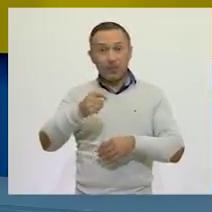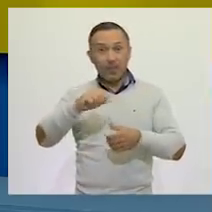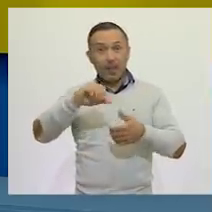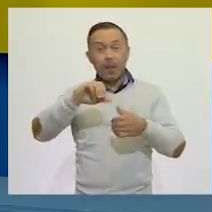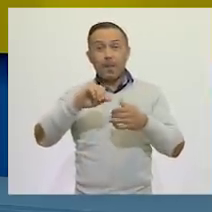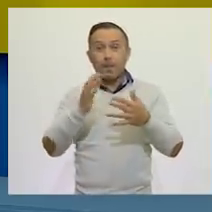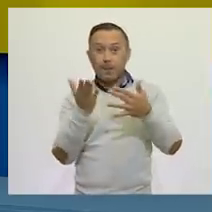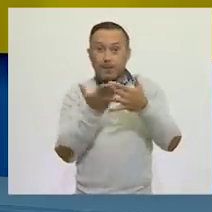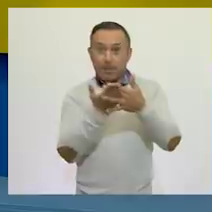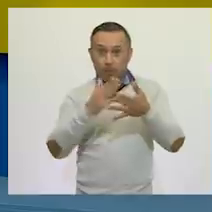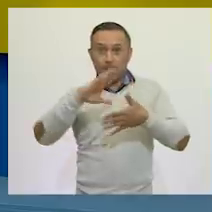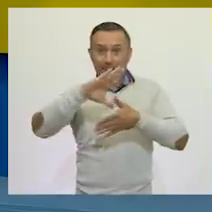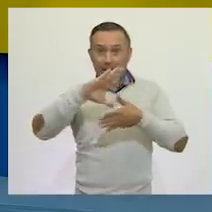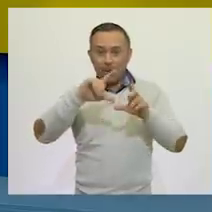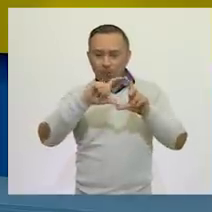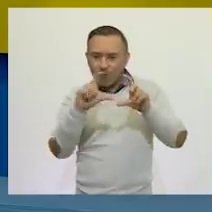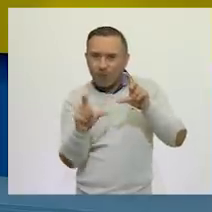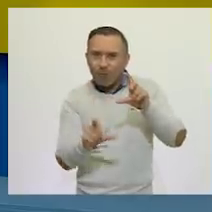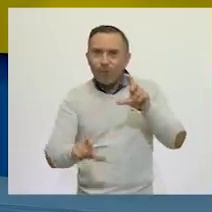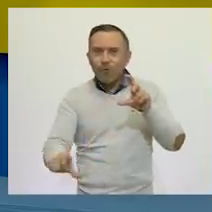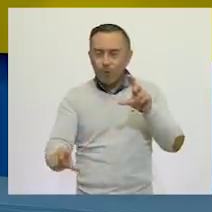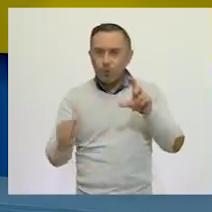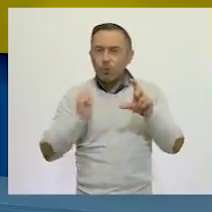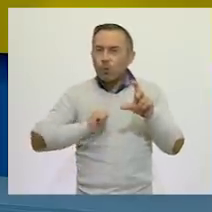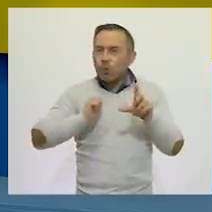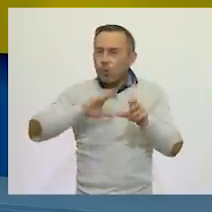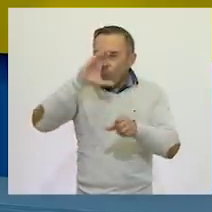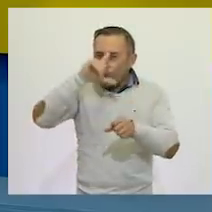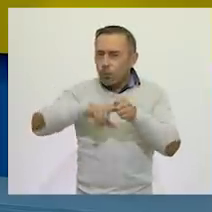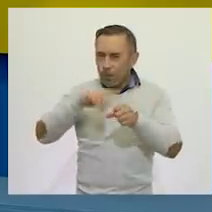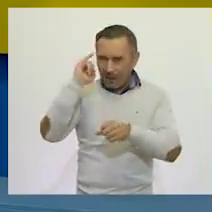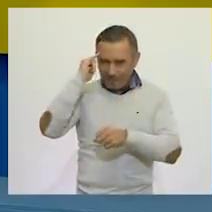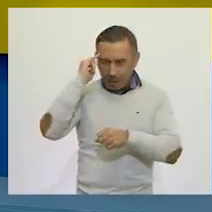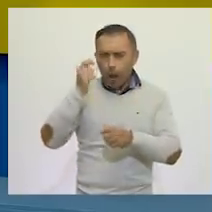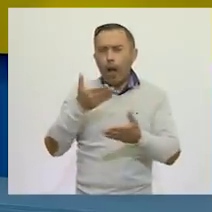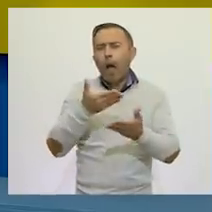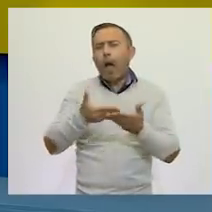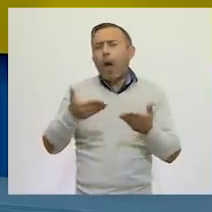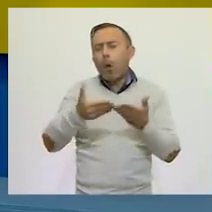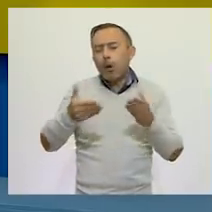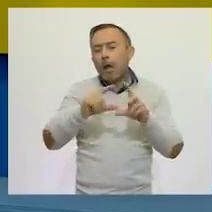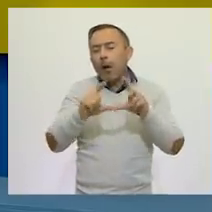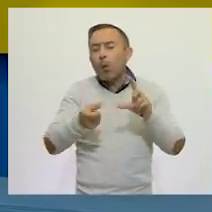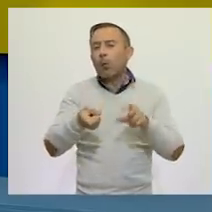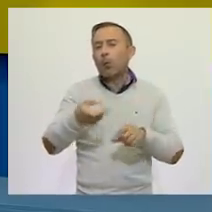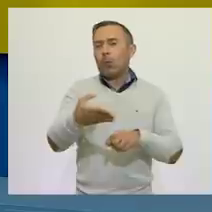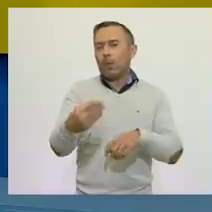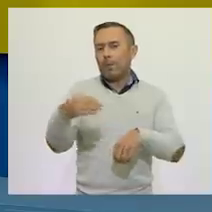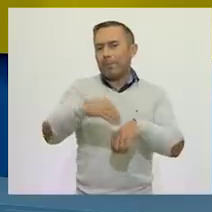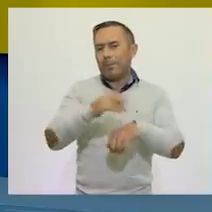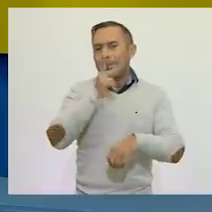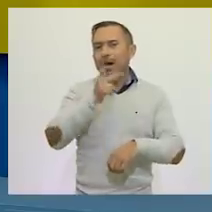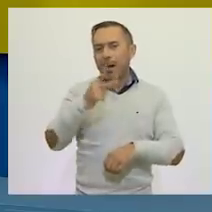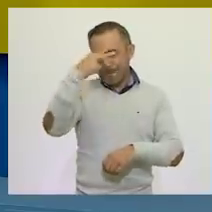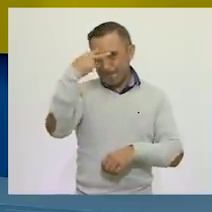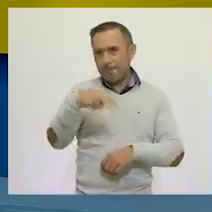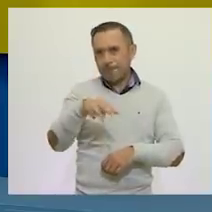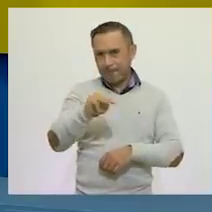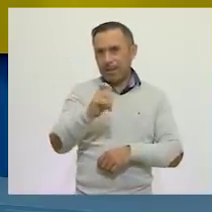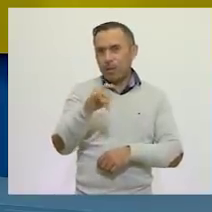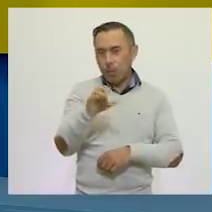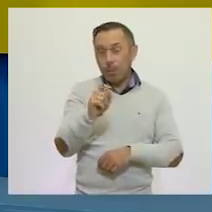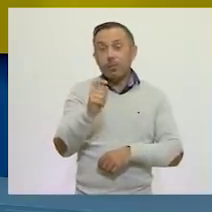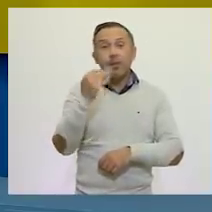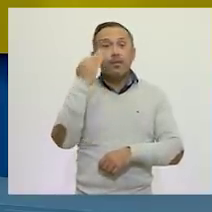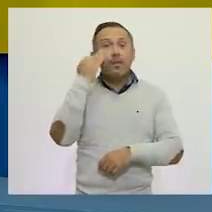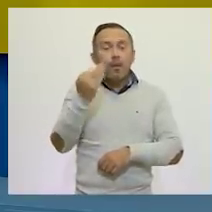mesoamericanas y que habitaron en el territorio de lo que hoy conocemos como México. Las ubicamos en 3 periodos que